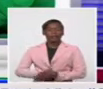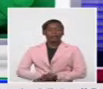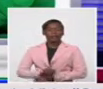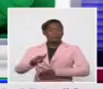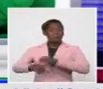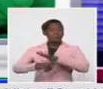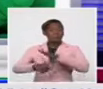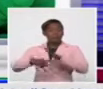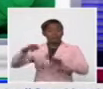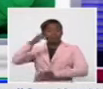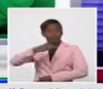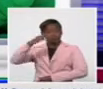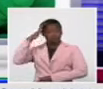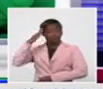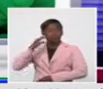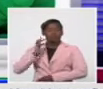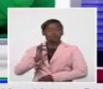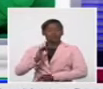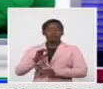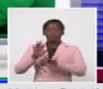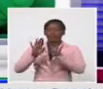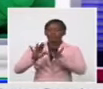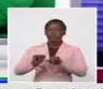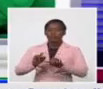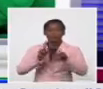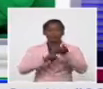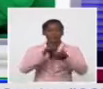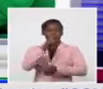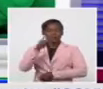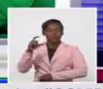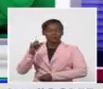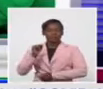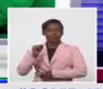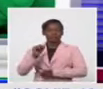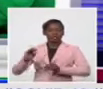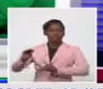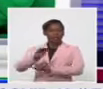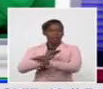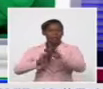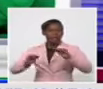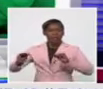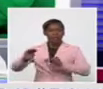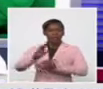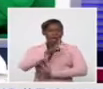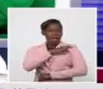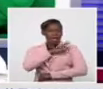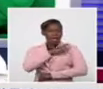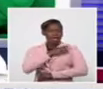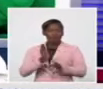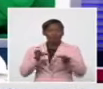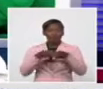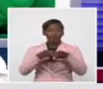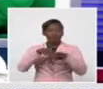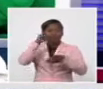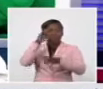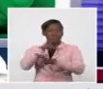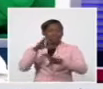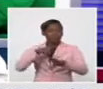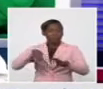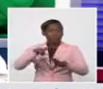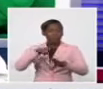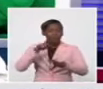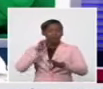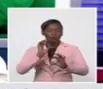presidente, el secretario del partido y todas las autoridades con los científicos que sabemos que vienen